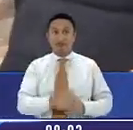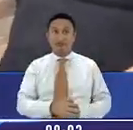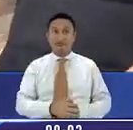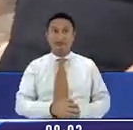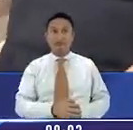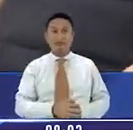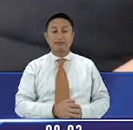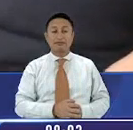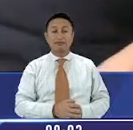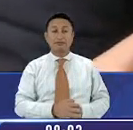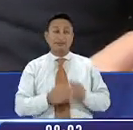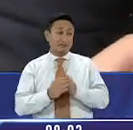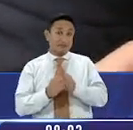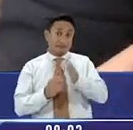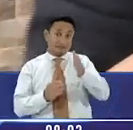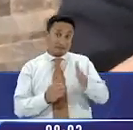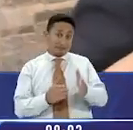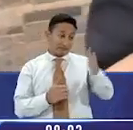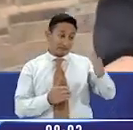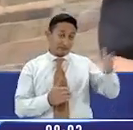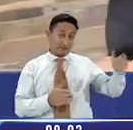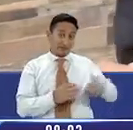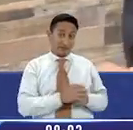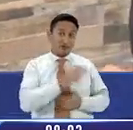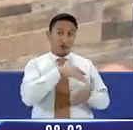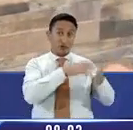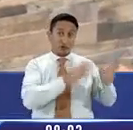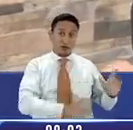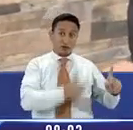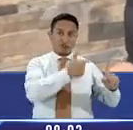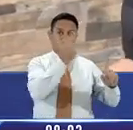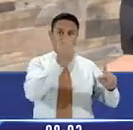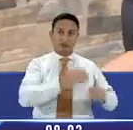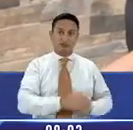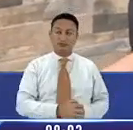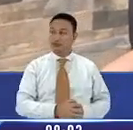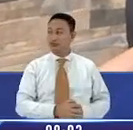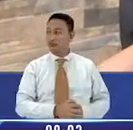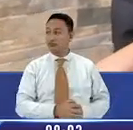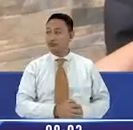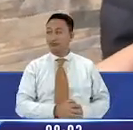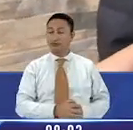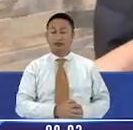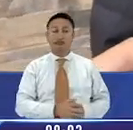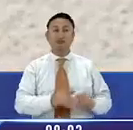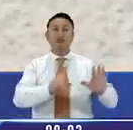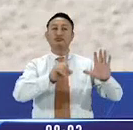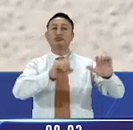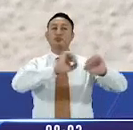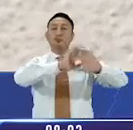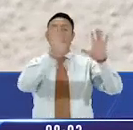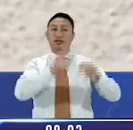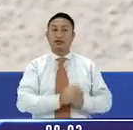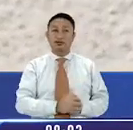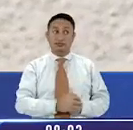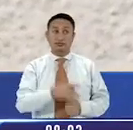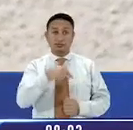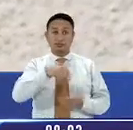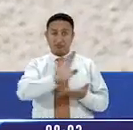En dos cuadras hacia abajo, a un estudiante también lo dispararon tratando de robarle un celular a las 6 de la mañana. En este barrio